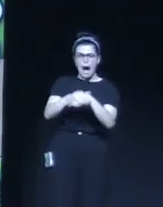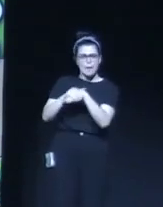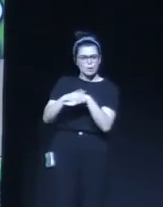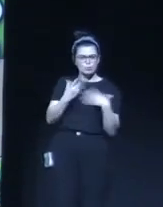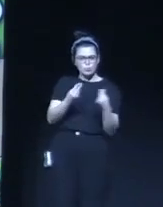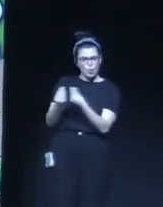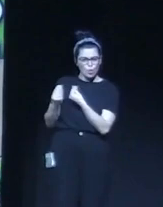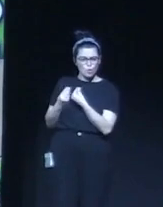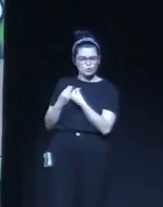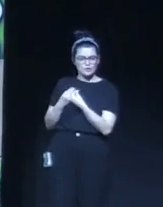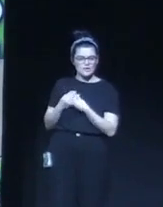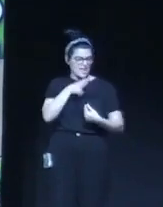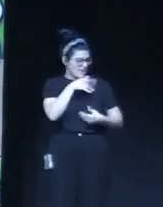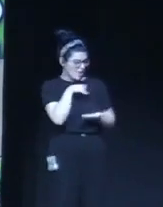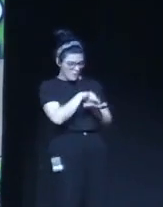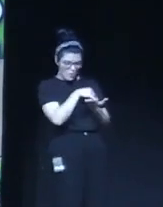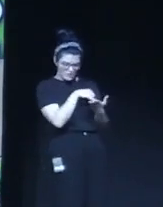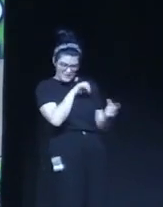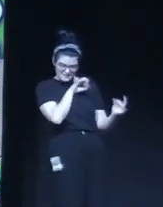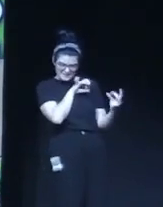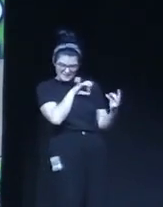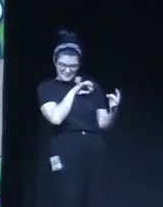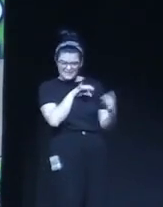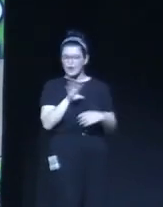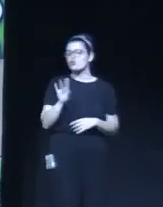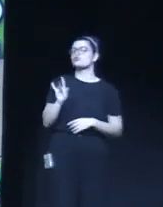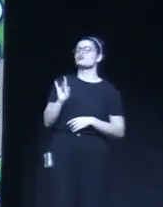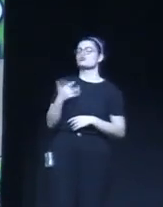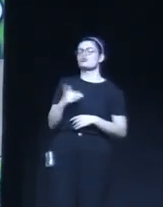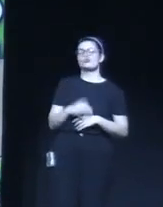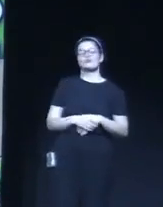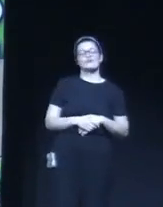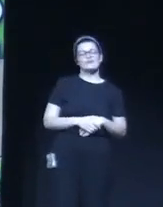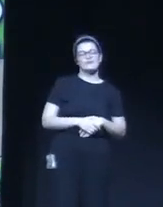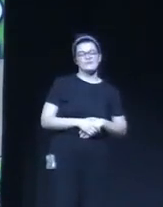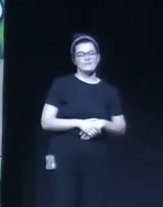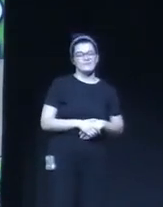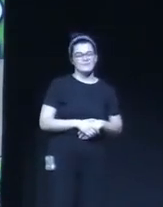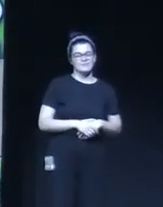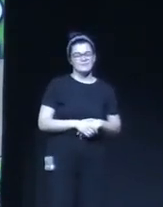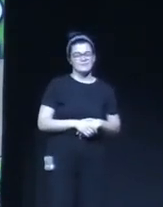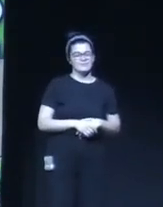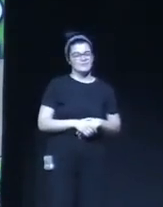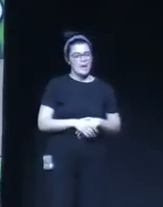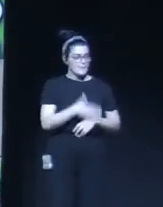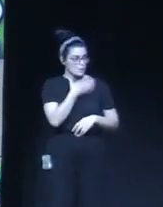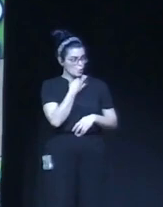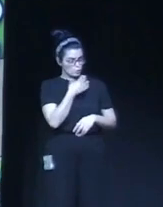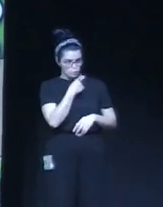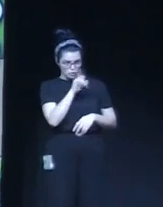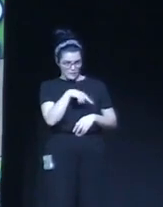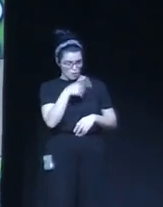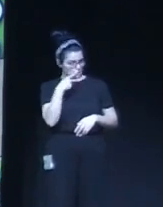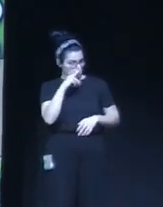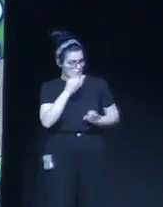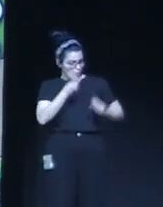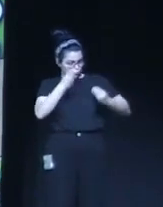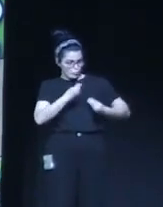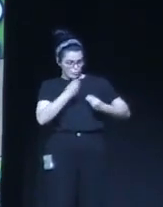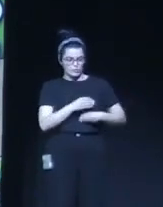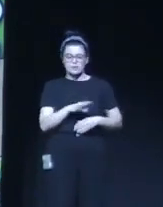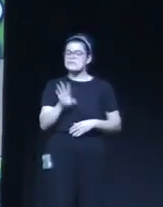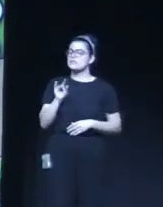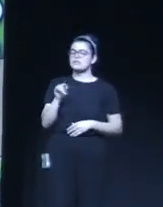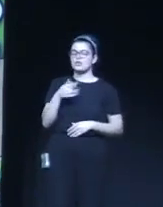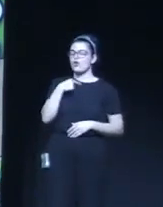amigas, sí. ¿Te guachapeas ahí con...? Claro, espérate, si no. Pero te gustó, ¿no? Menuda experiencia de vida. Sí, muy bien, muy,